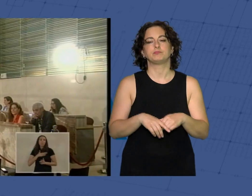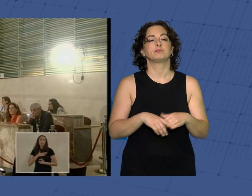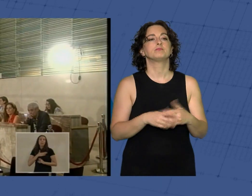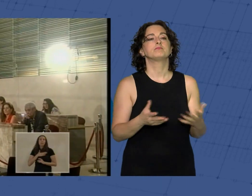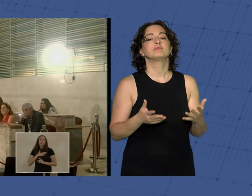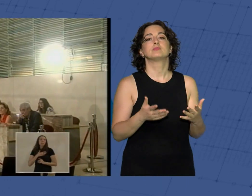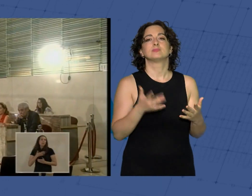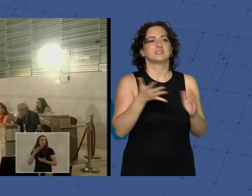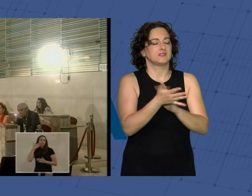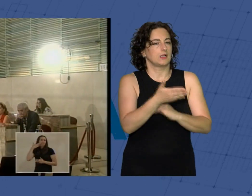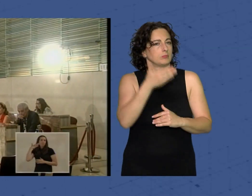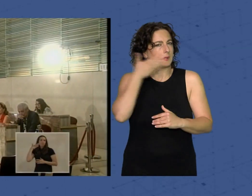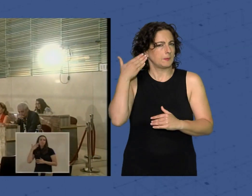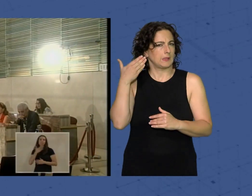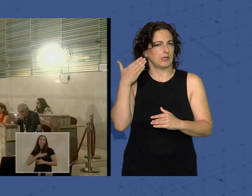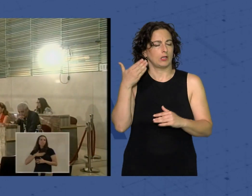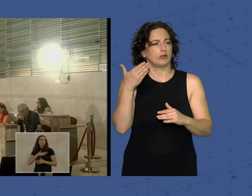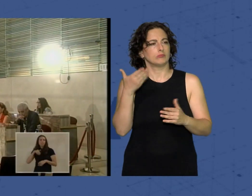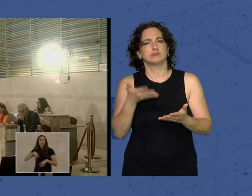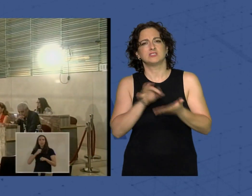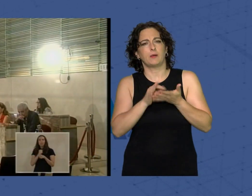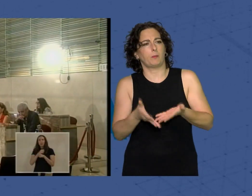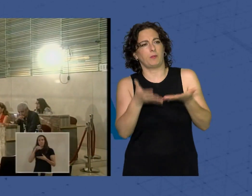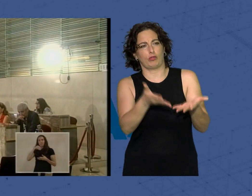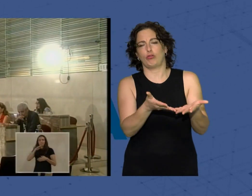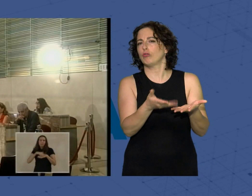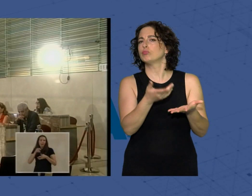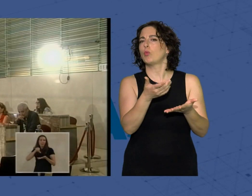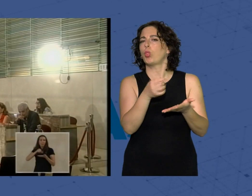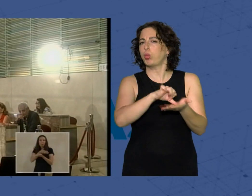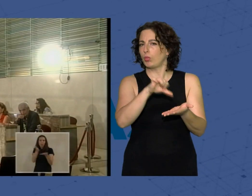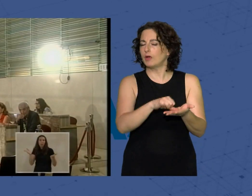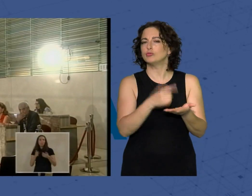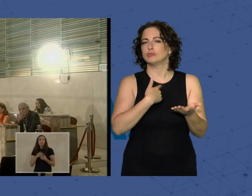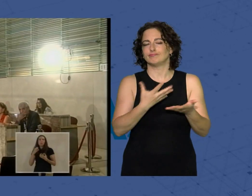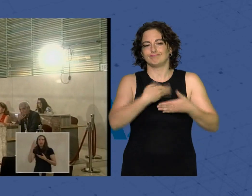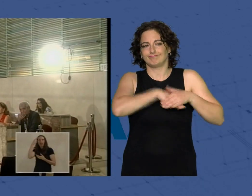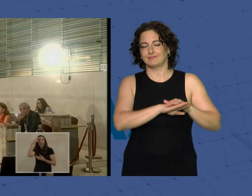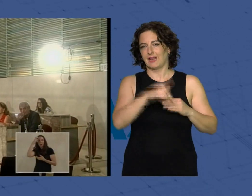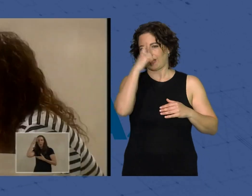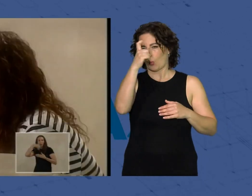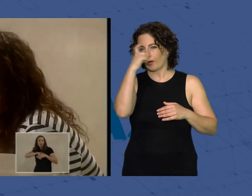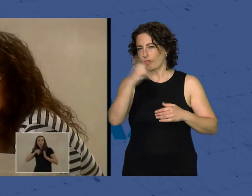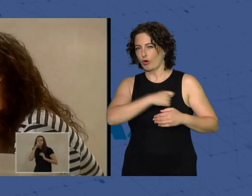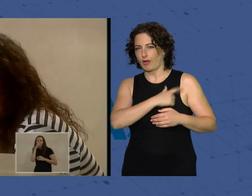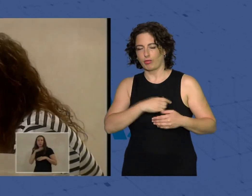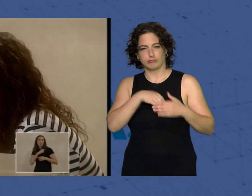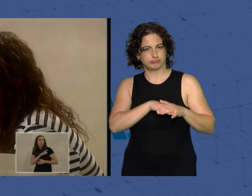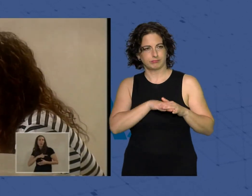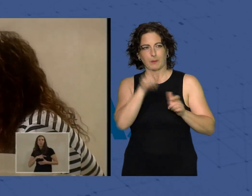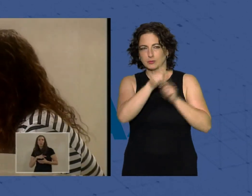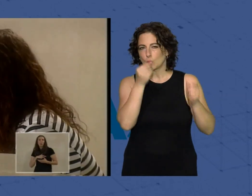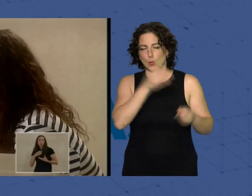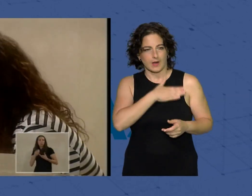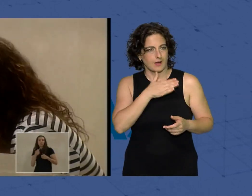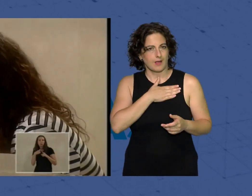todo un privilegio servir a mi ciudad y me llevo muy buenos recuerdos y el corazón lleno de las buenas personas que me he